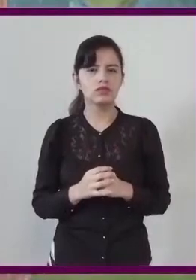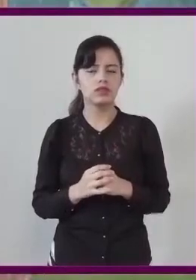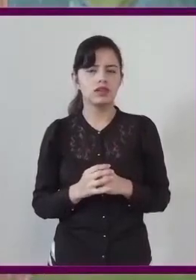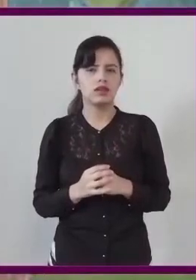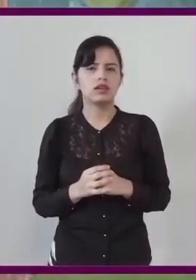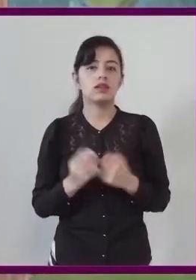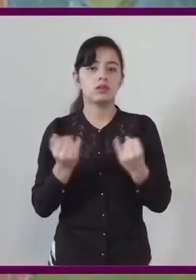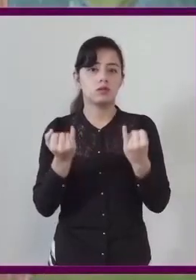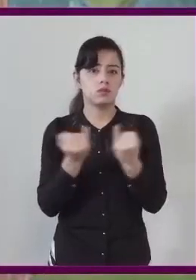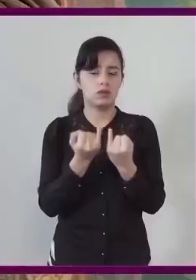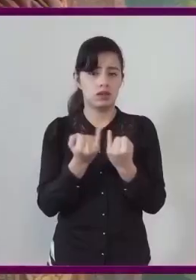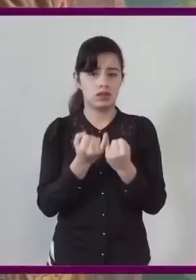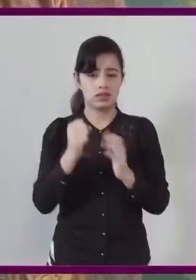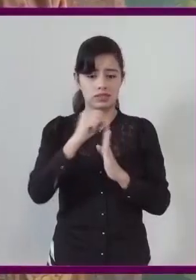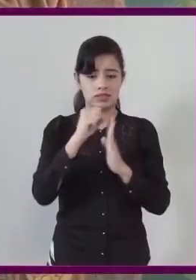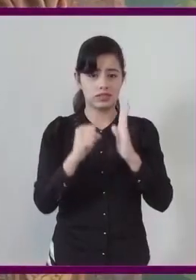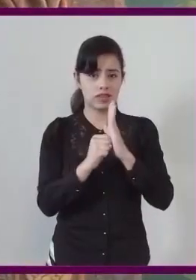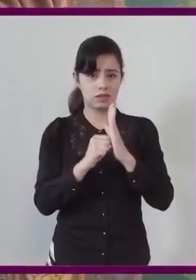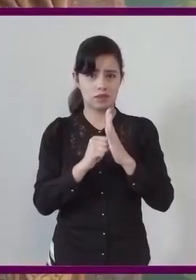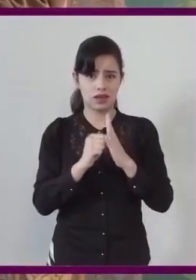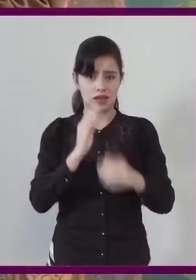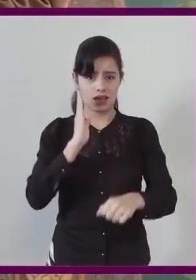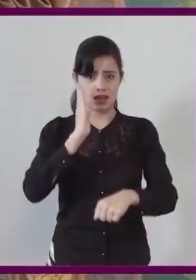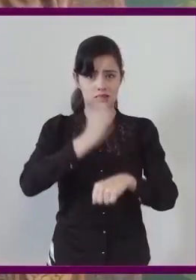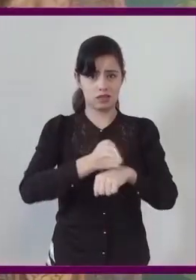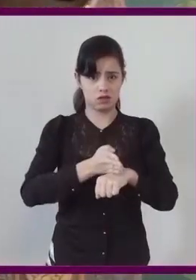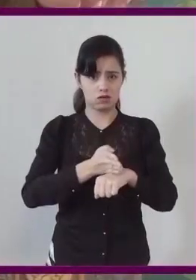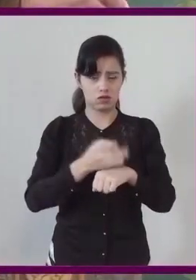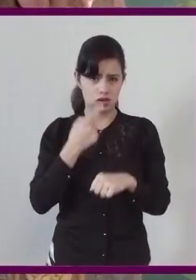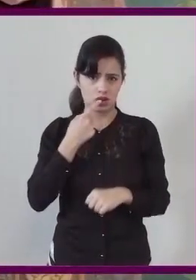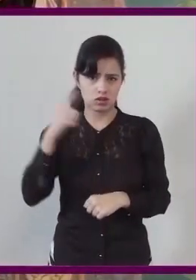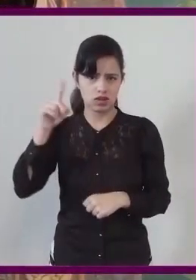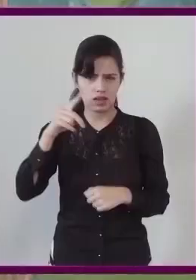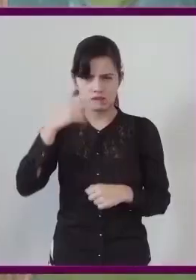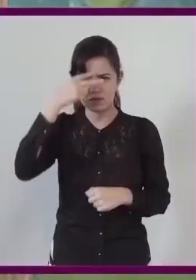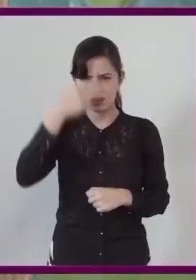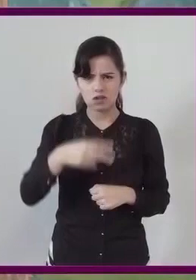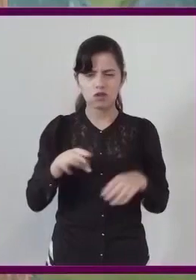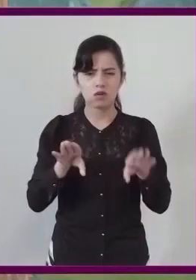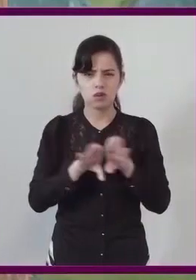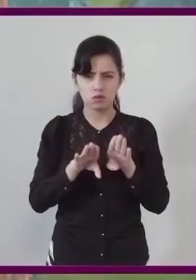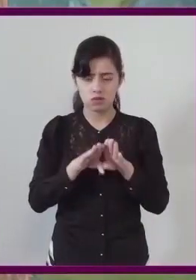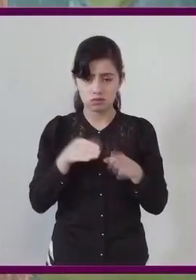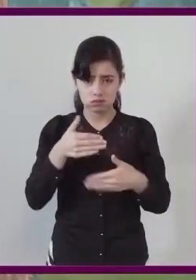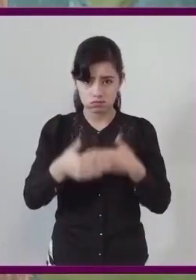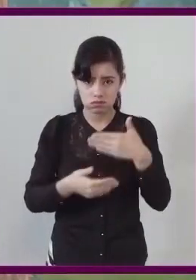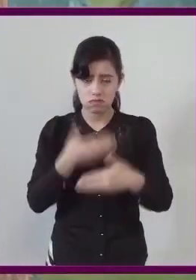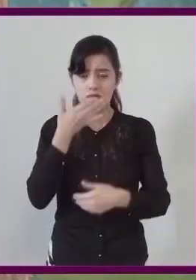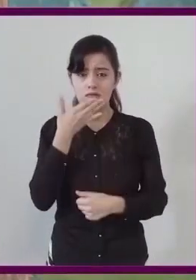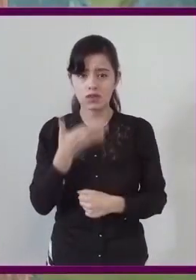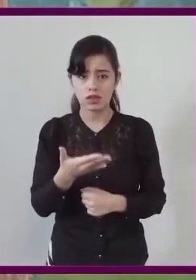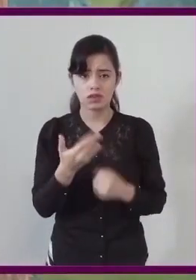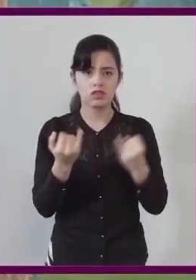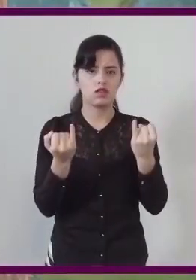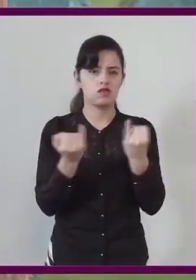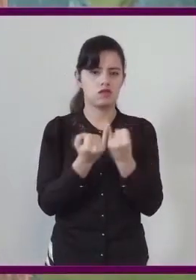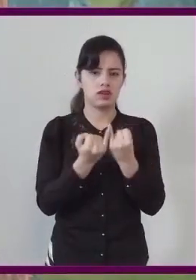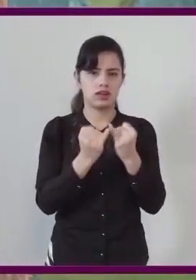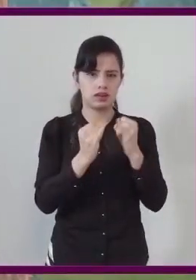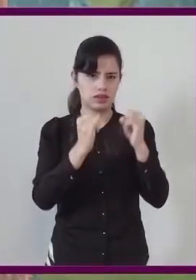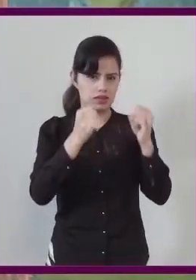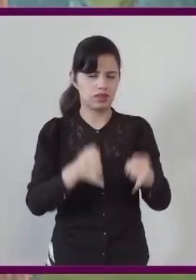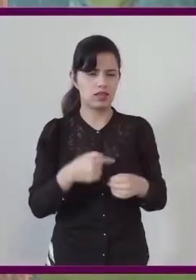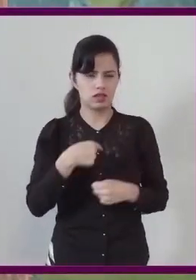onda con el nuevo sistema penal acusatorio en México, cómo ha funcionado y, para abrir bocado, algo de identidad